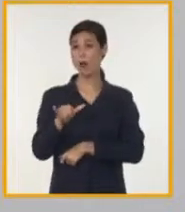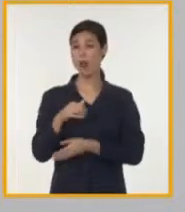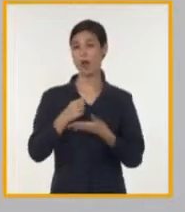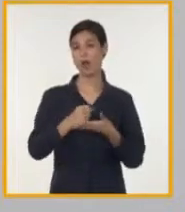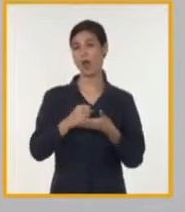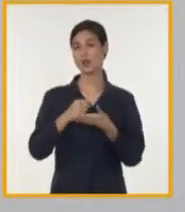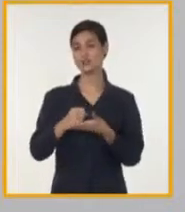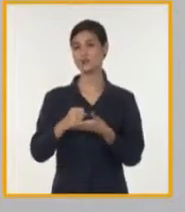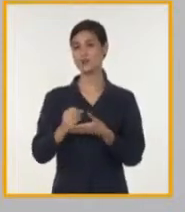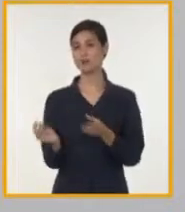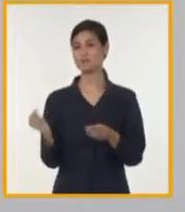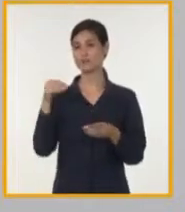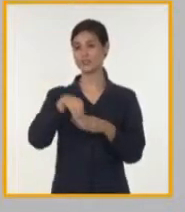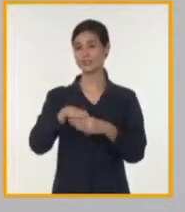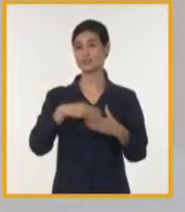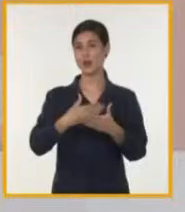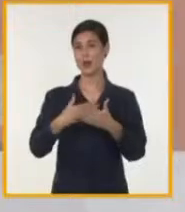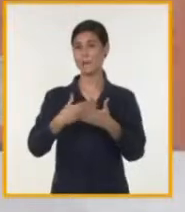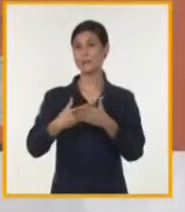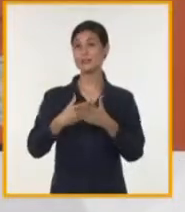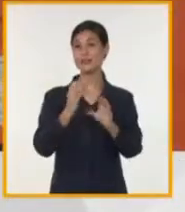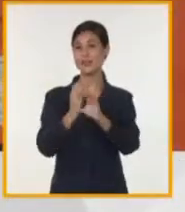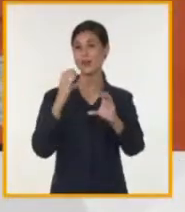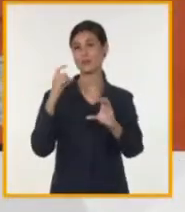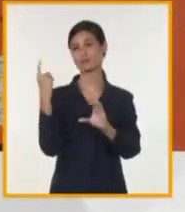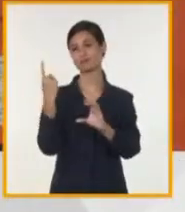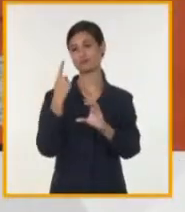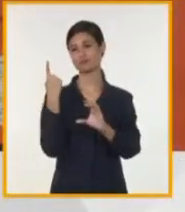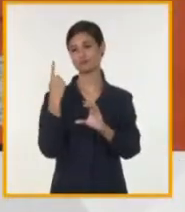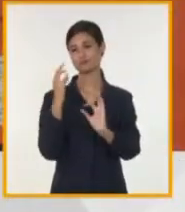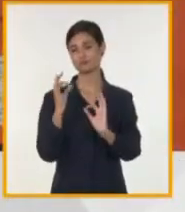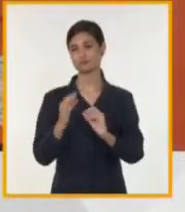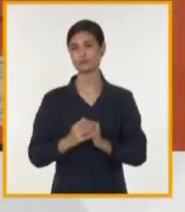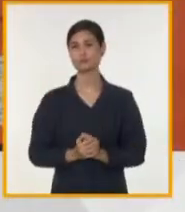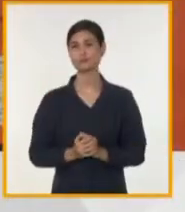aquí esta otra empresa, esta empresa también